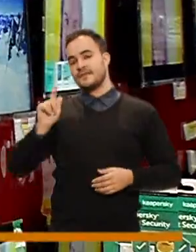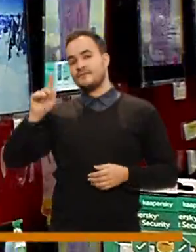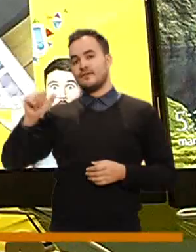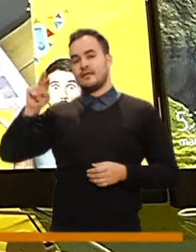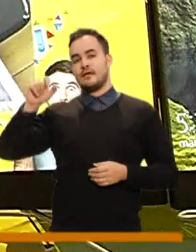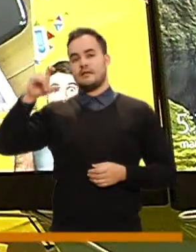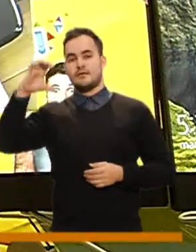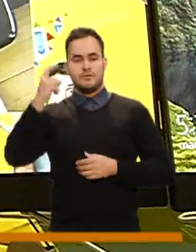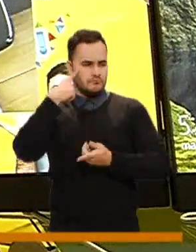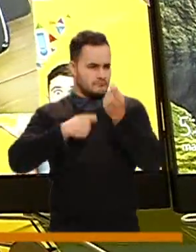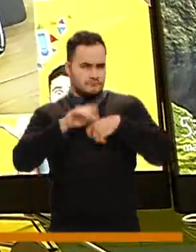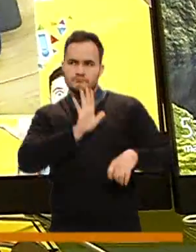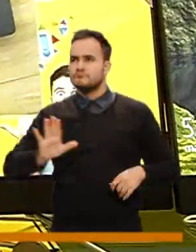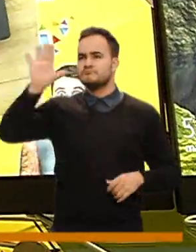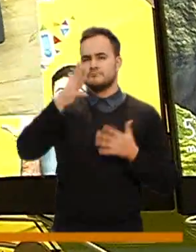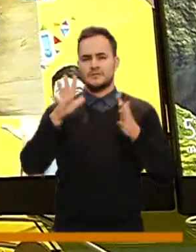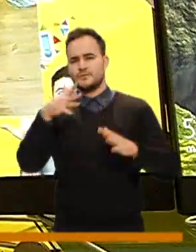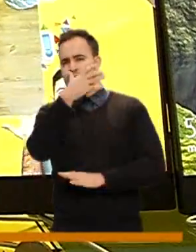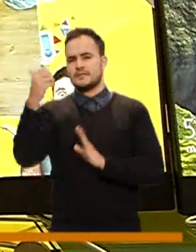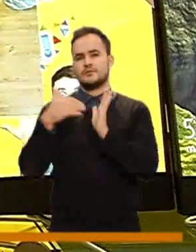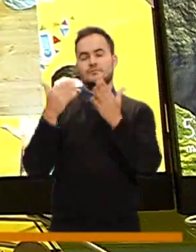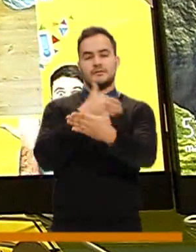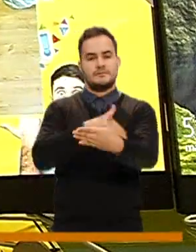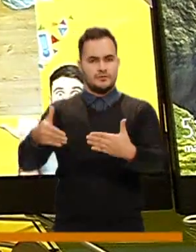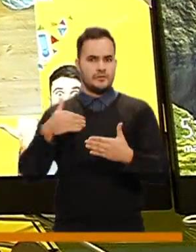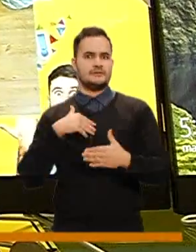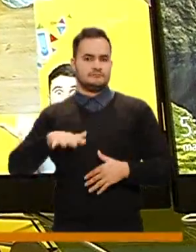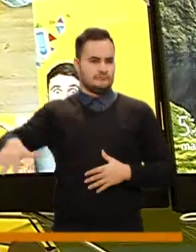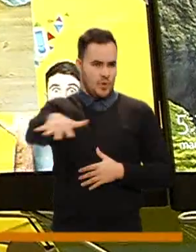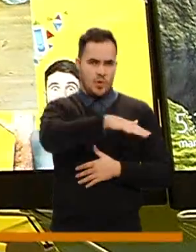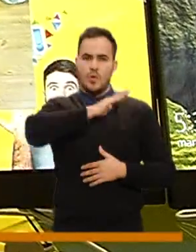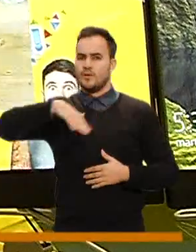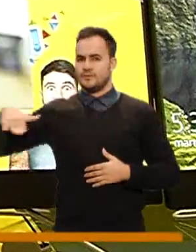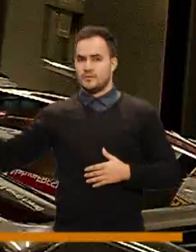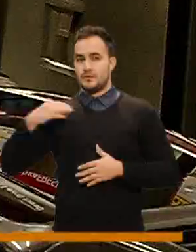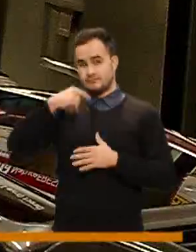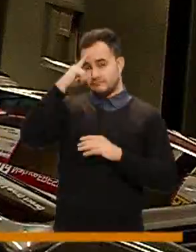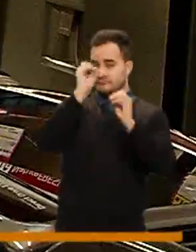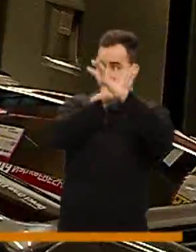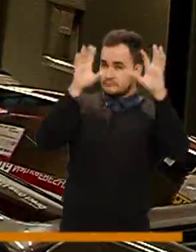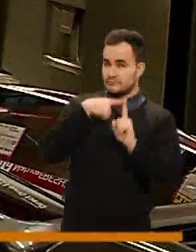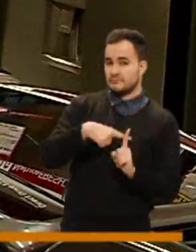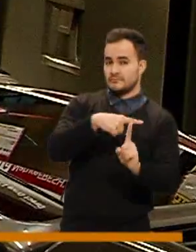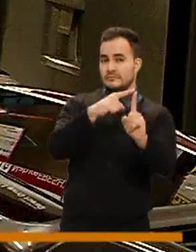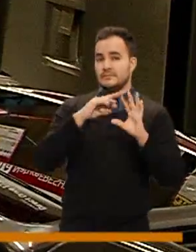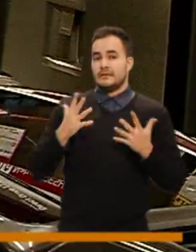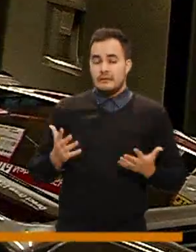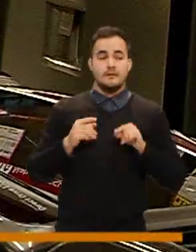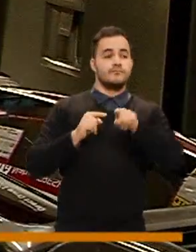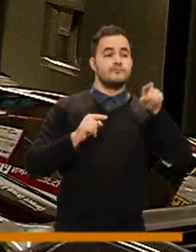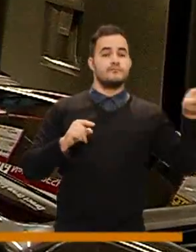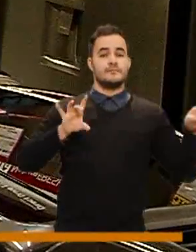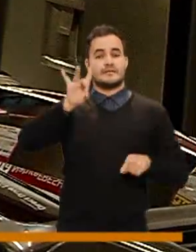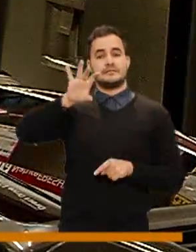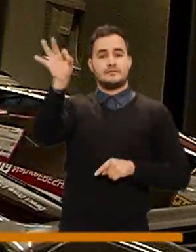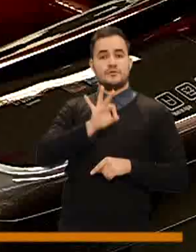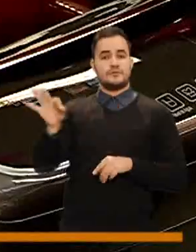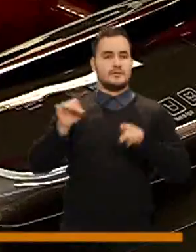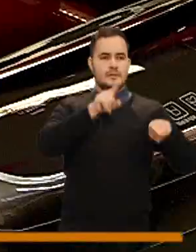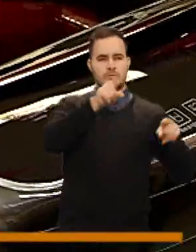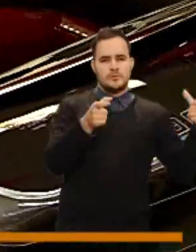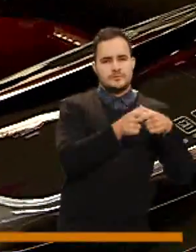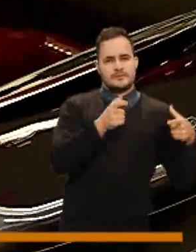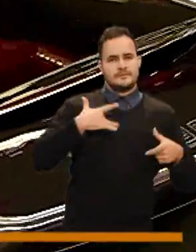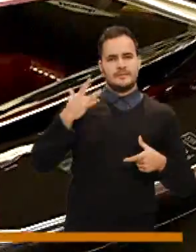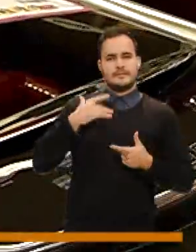es? Fenalco proyectó ventas en el departamento por cerca de 500 mil millones de pesos. Un optimismo en las ventas que